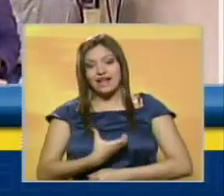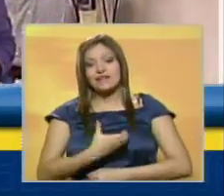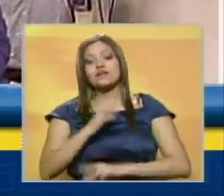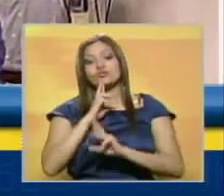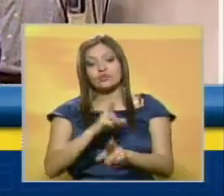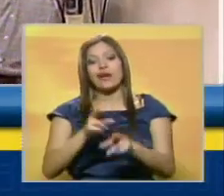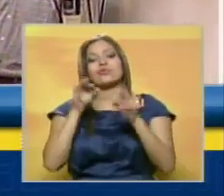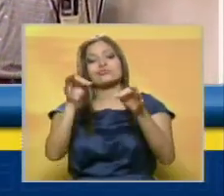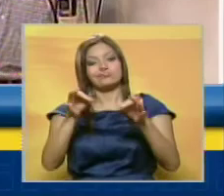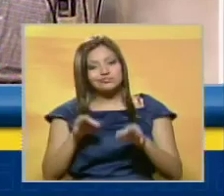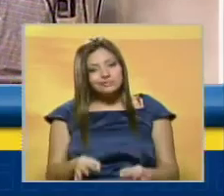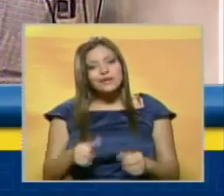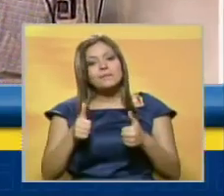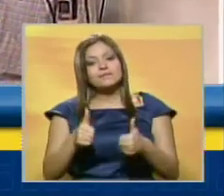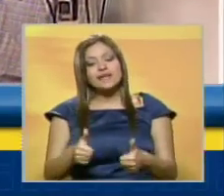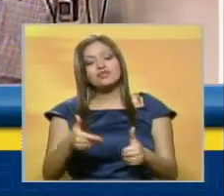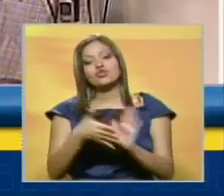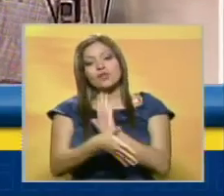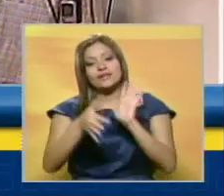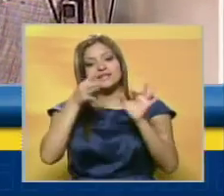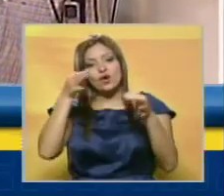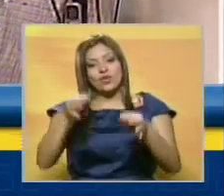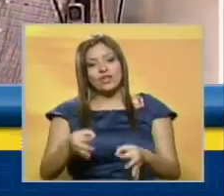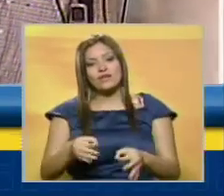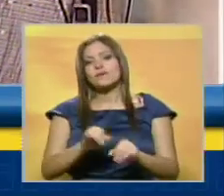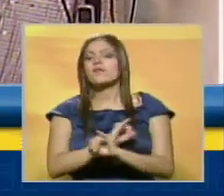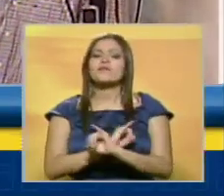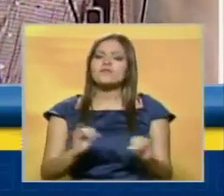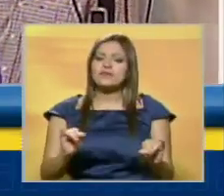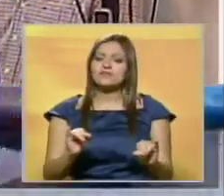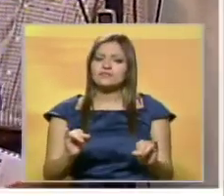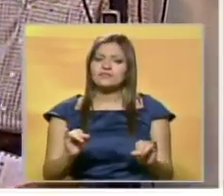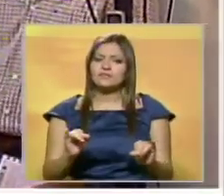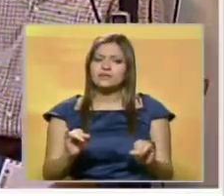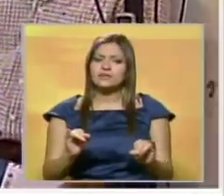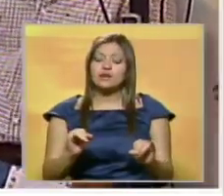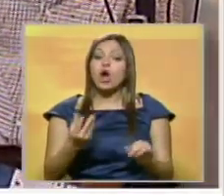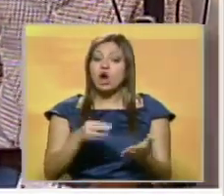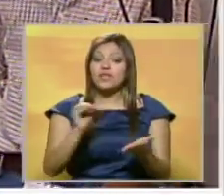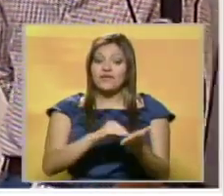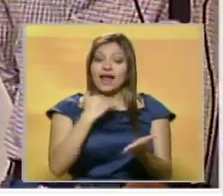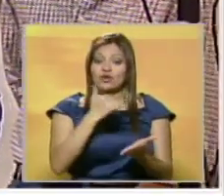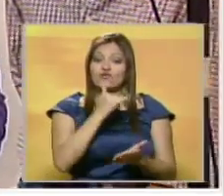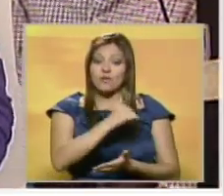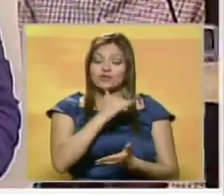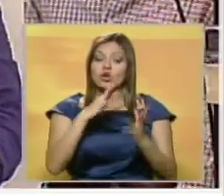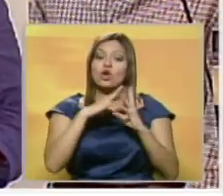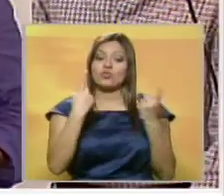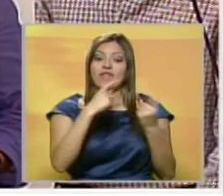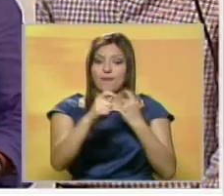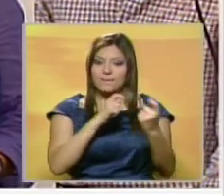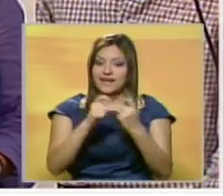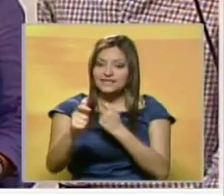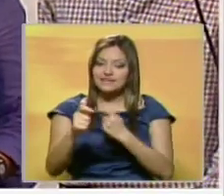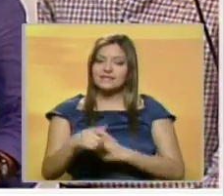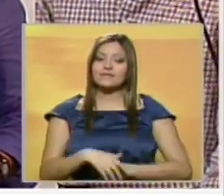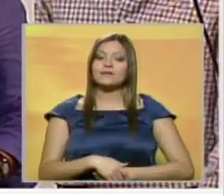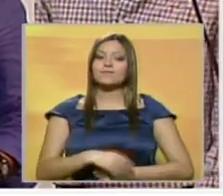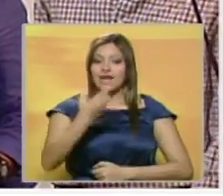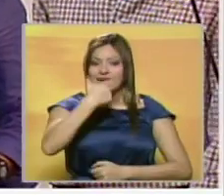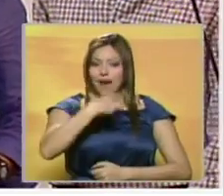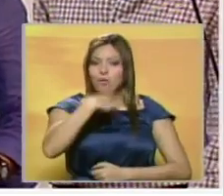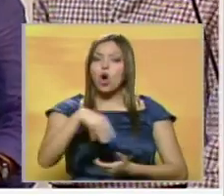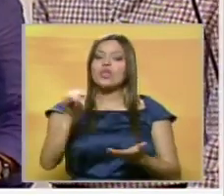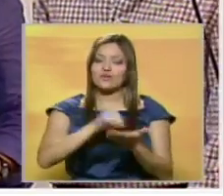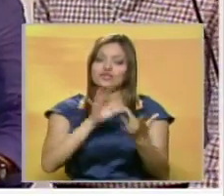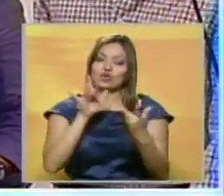resultados concretos en cuanto a las medidas de seguridad. Con esta información, bueno, por supuesto, en cuanto se retome acá la rueda de prensa de Ramón Guillermo Veledo,